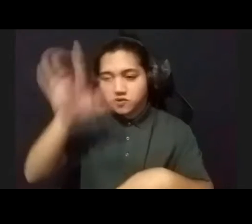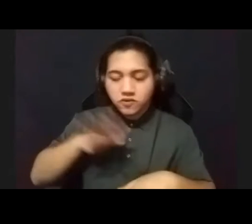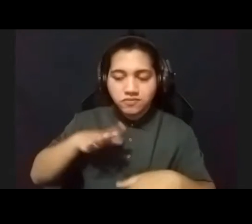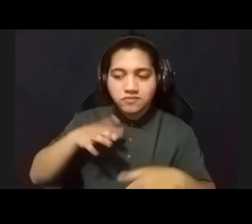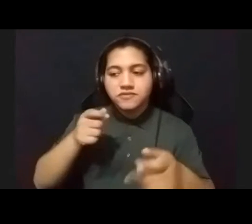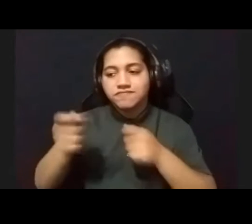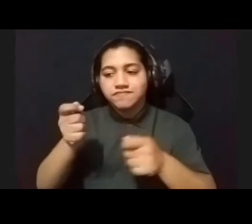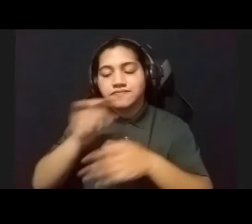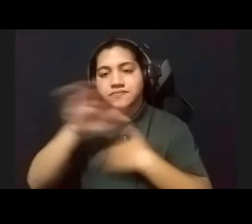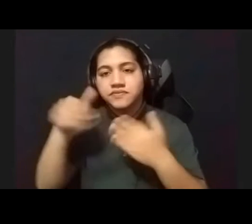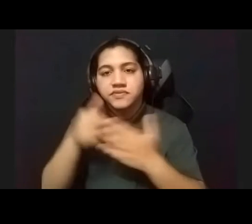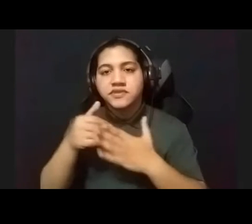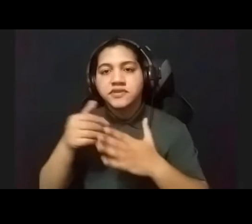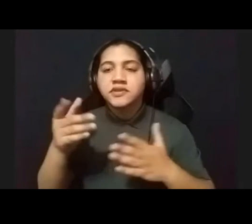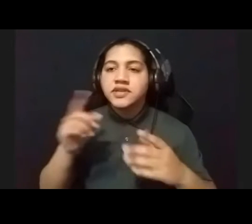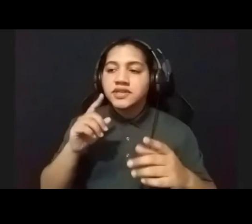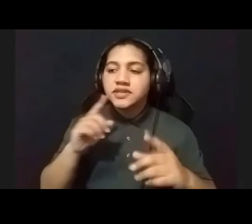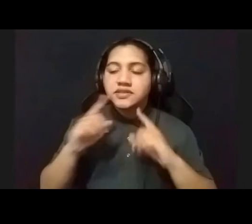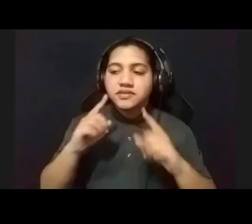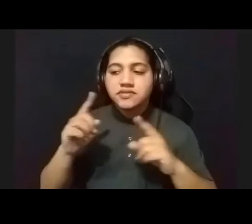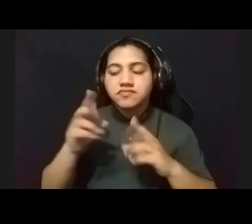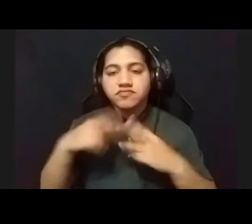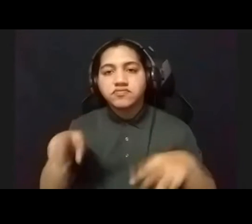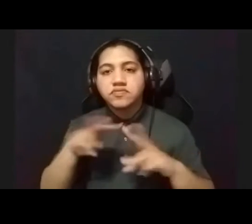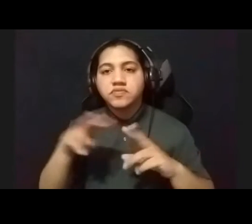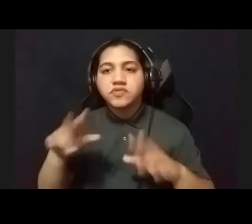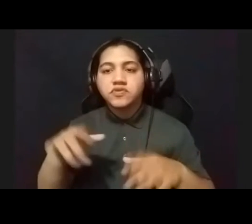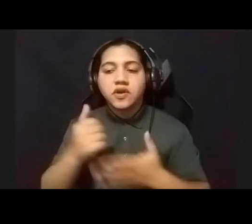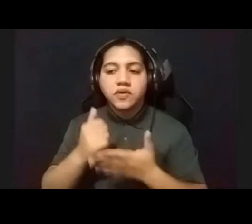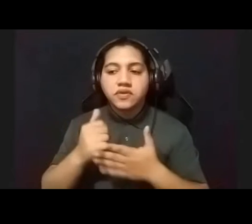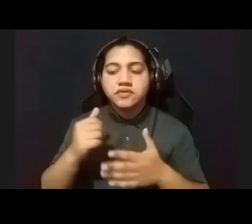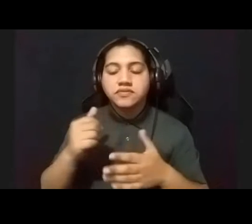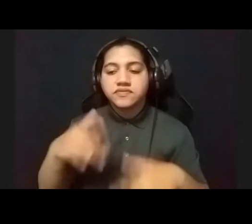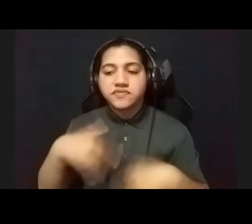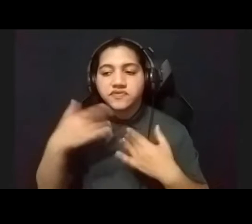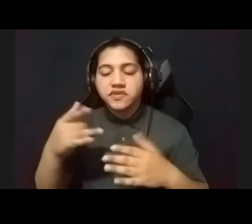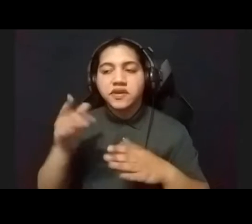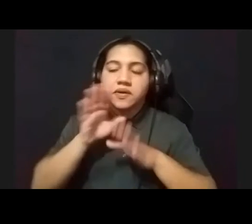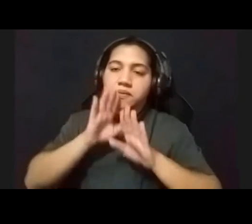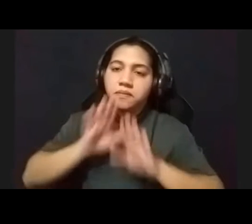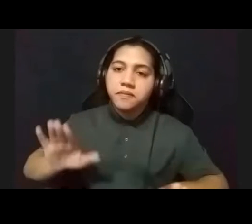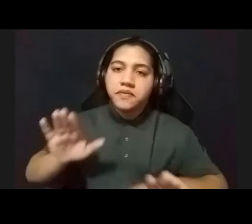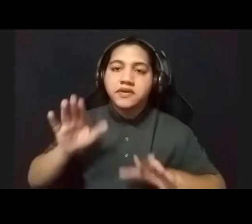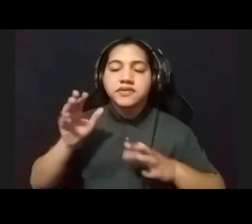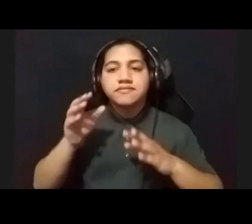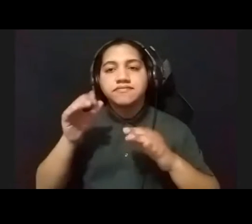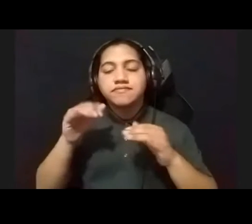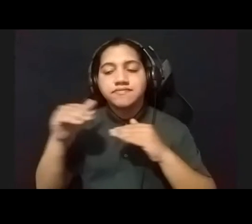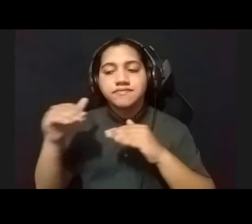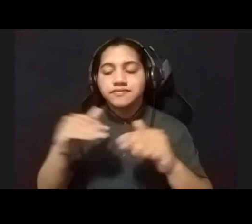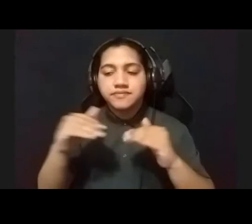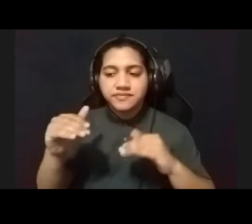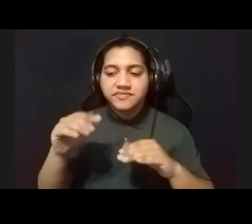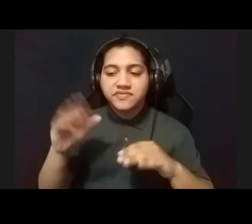los valores que nos ayudan a convivir en paz y armonía. Y buscar las diferencias y similitudes entre